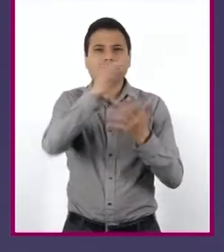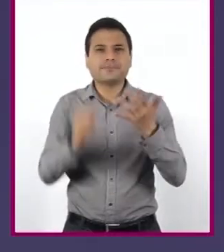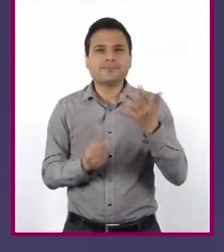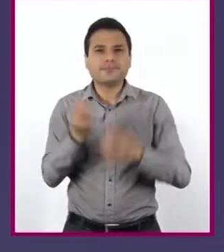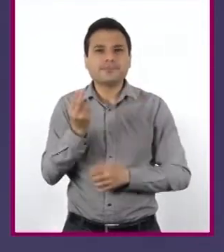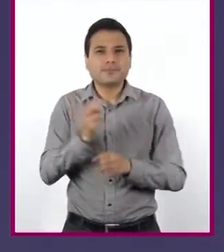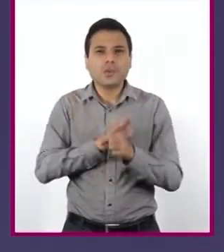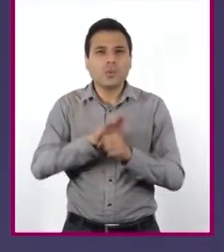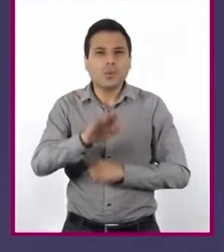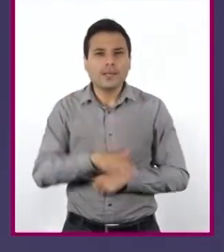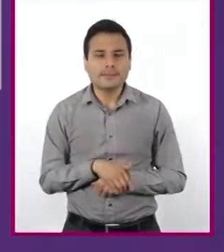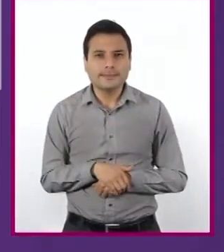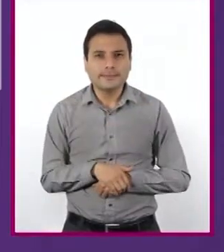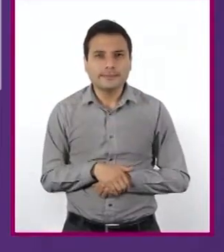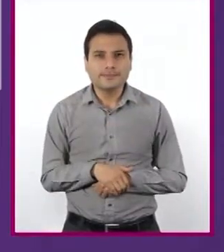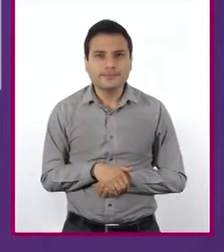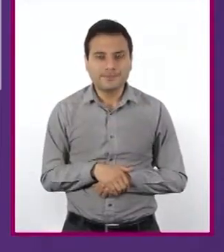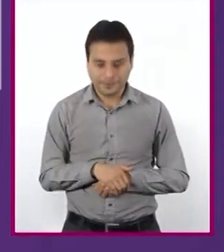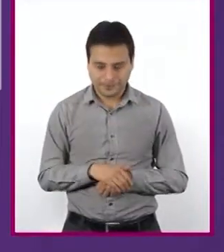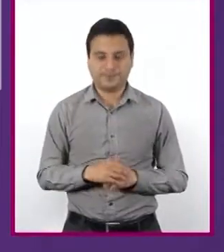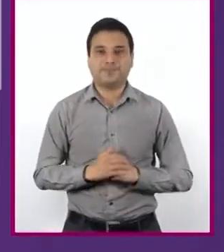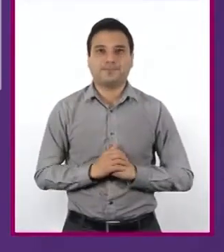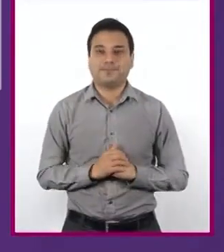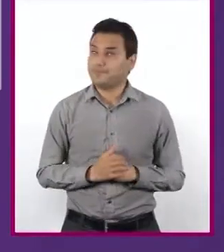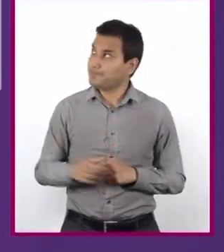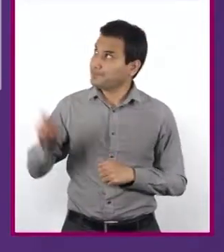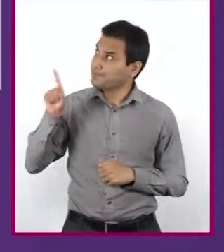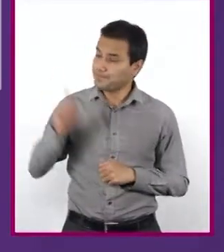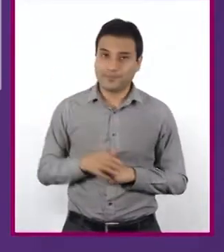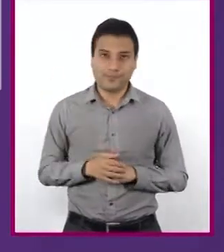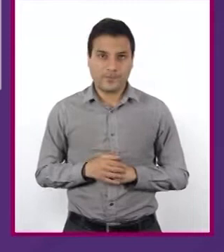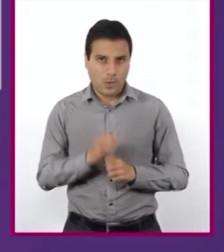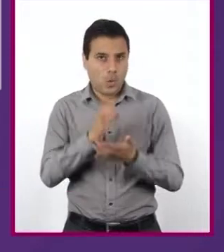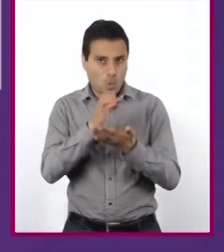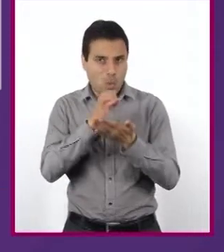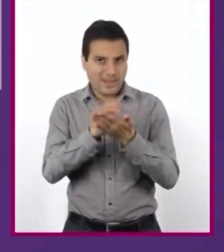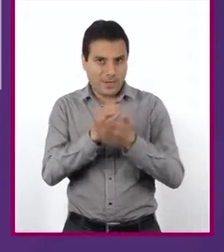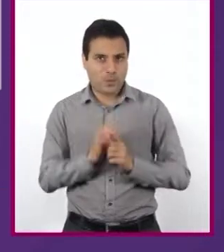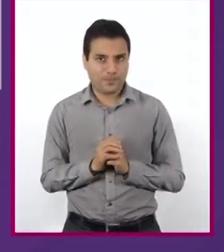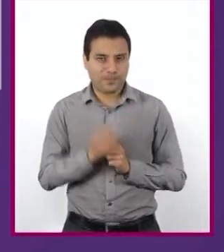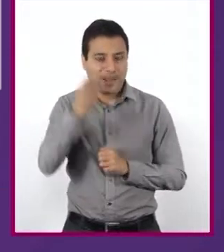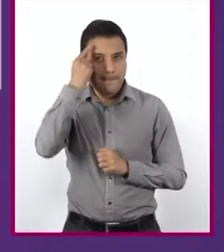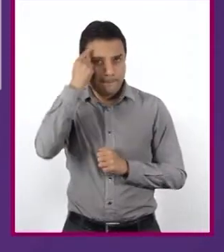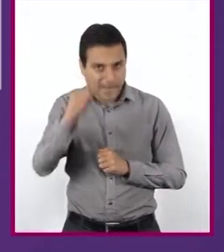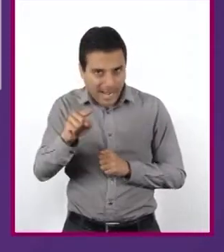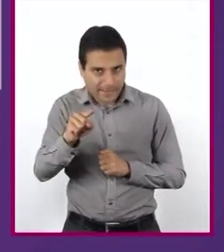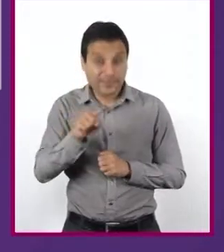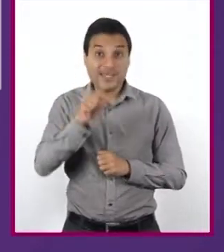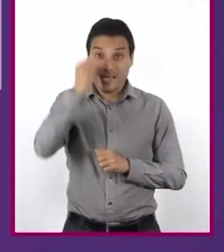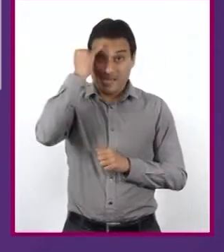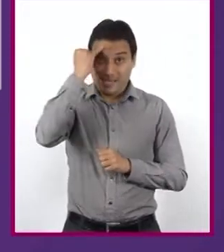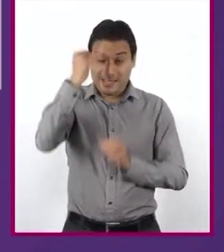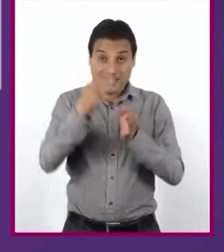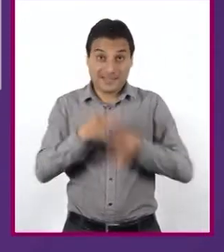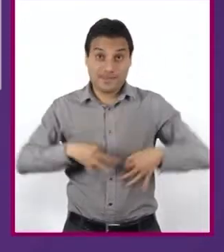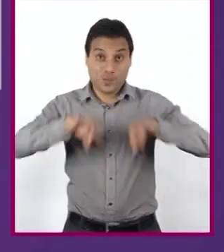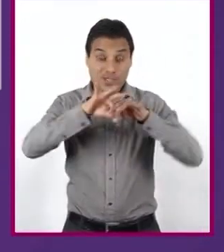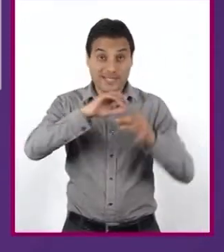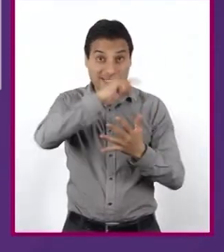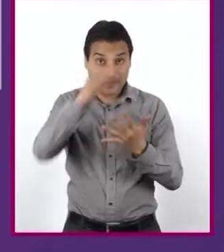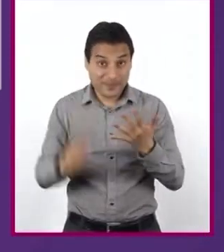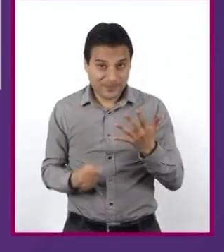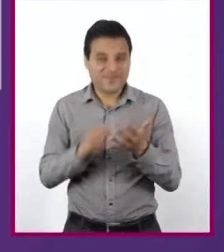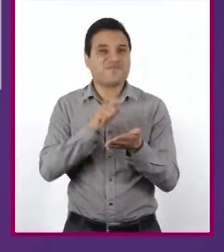sesión son los siguientes. Cuaderno destinado a plasmar las ideas más relevantes de la